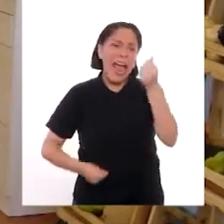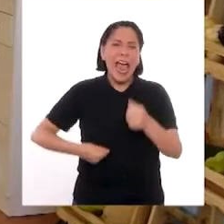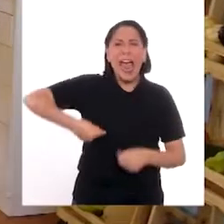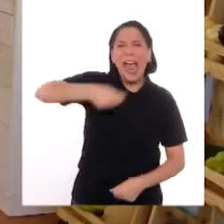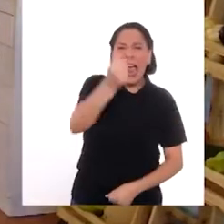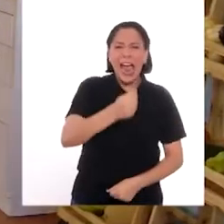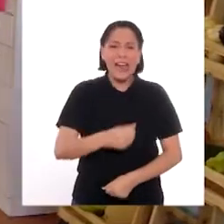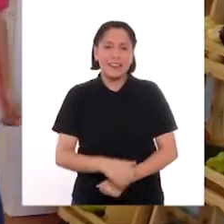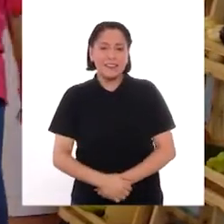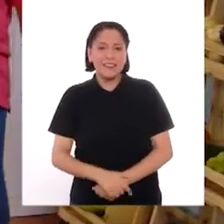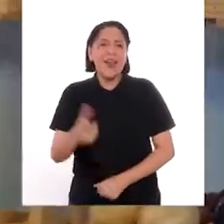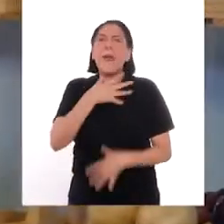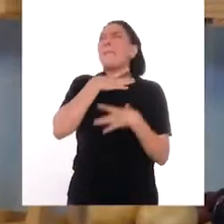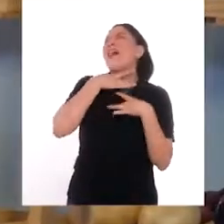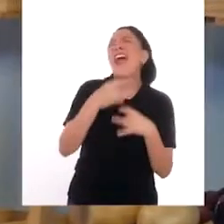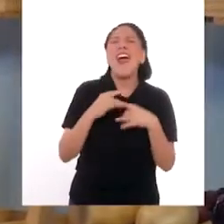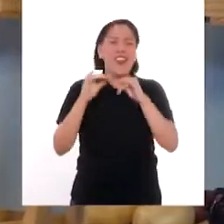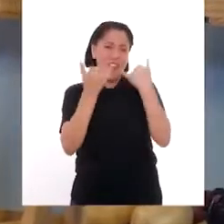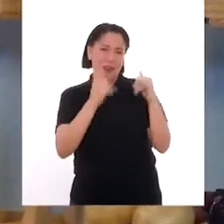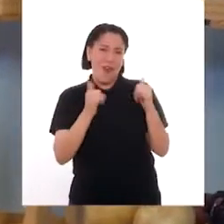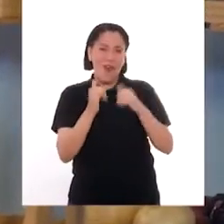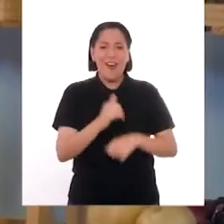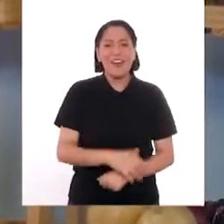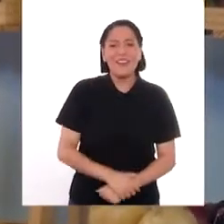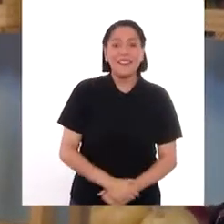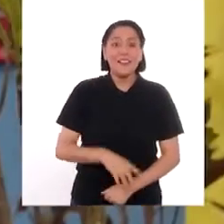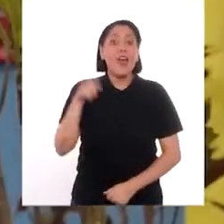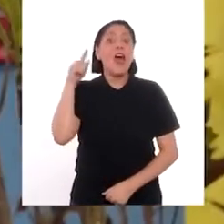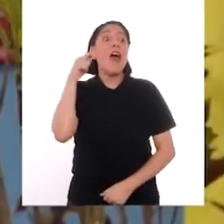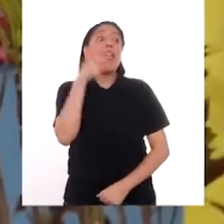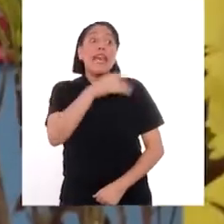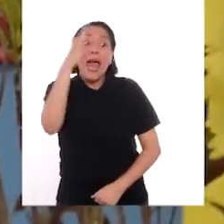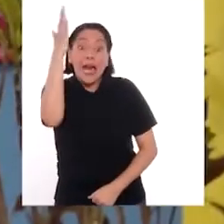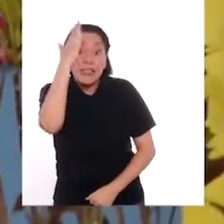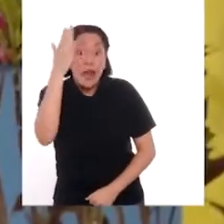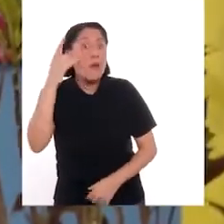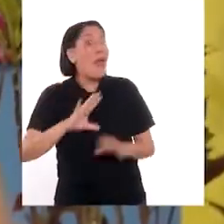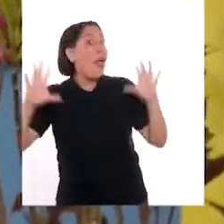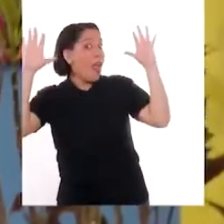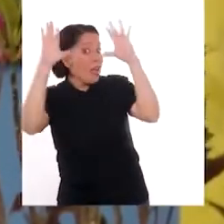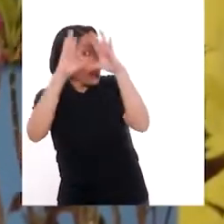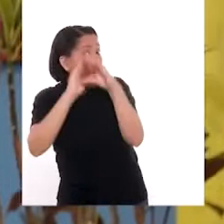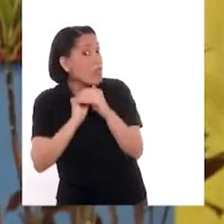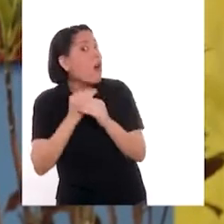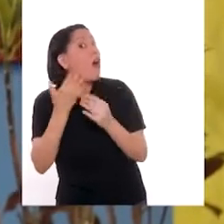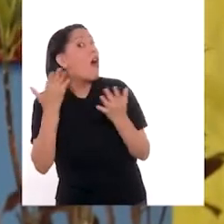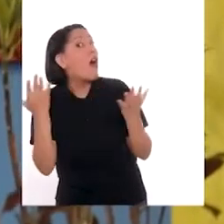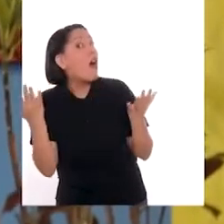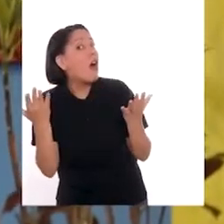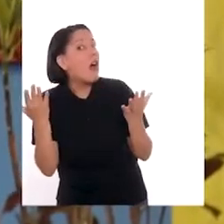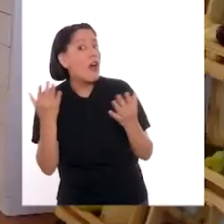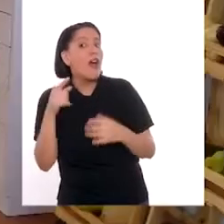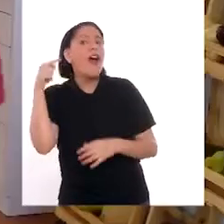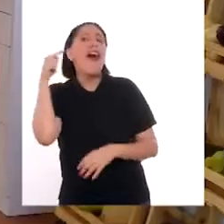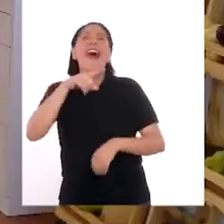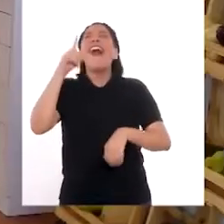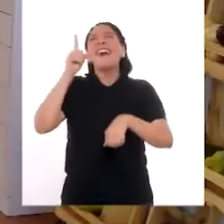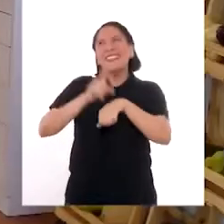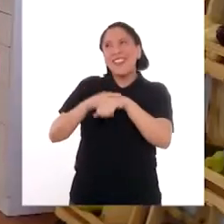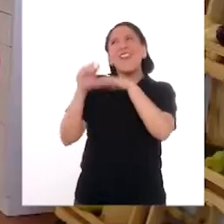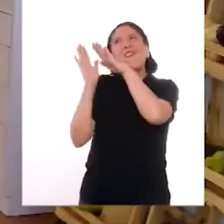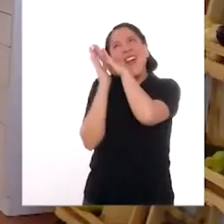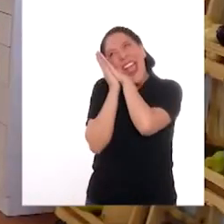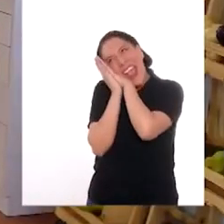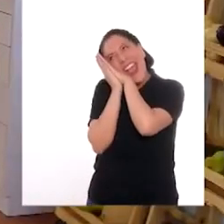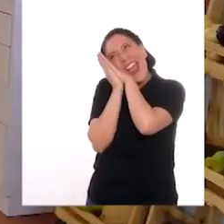¡Ja! ¡Ja! ¡Ja! ¡Me encanta jugar! Y ya sabes, cuando es de noche, ¡Es